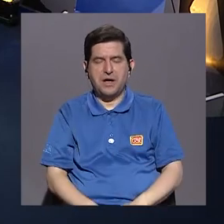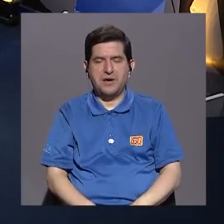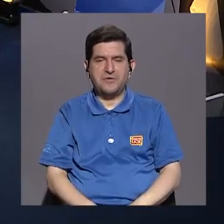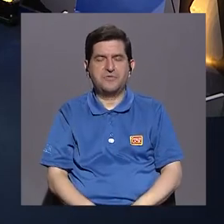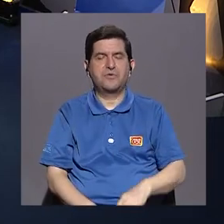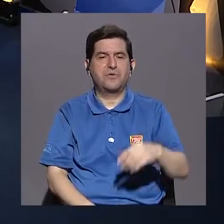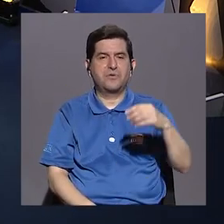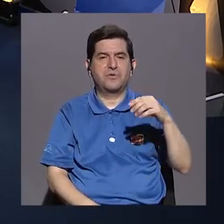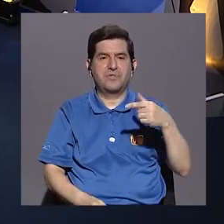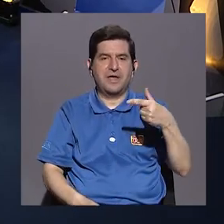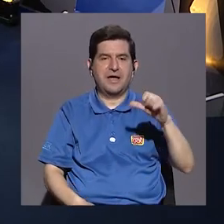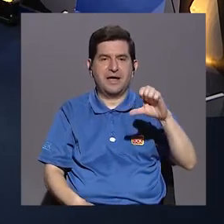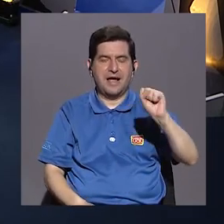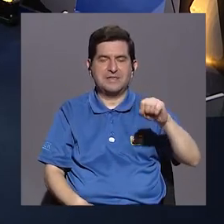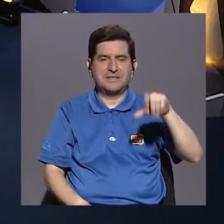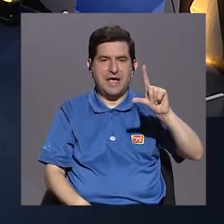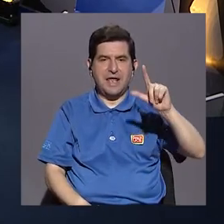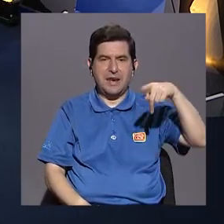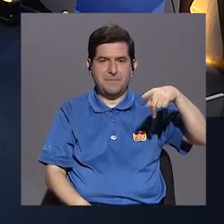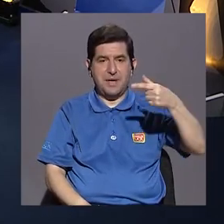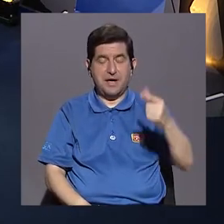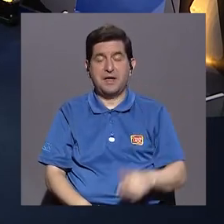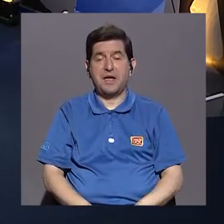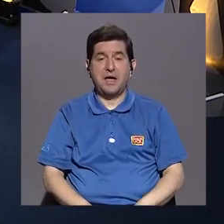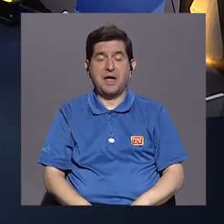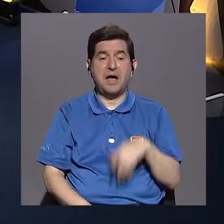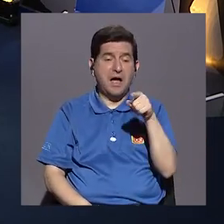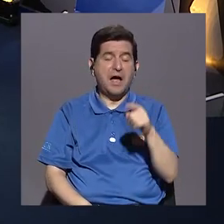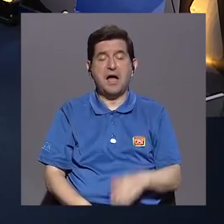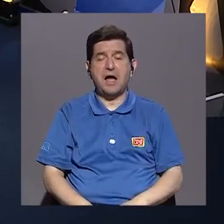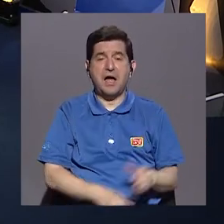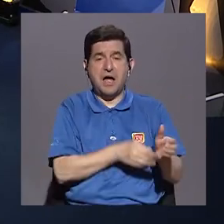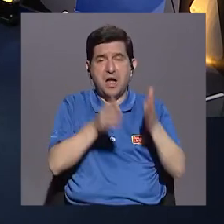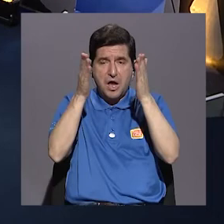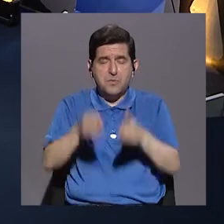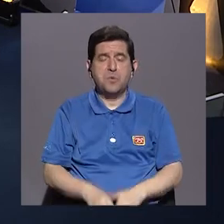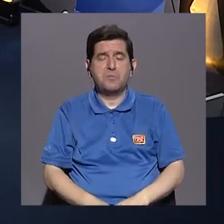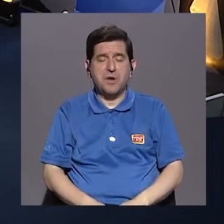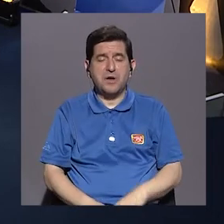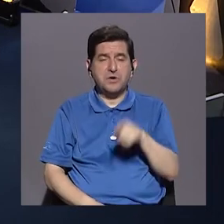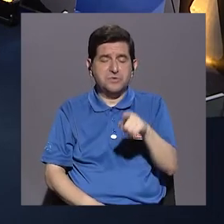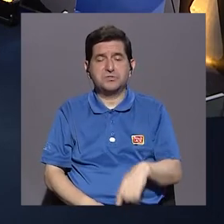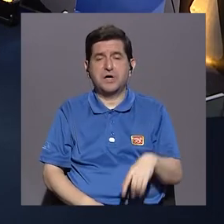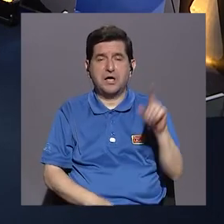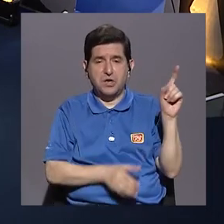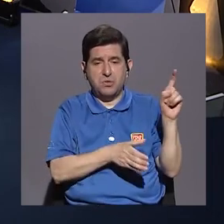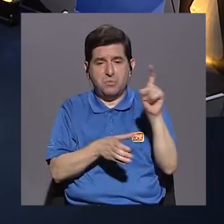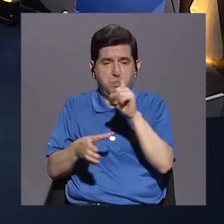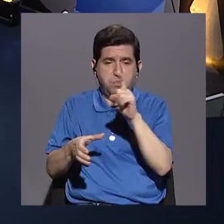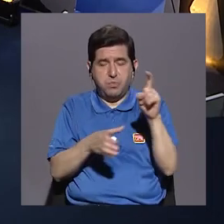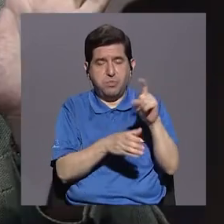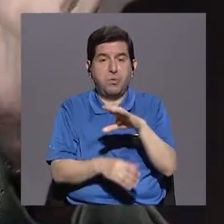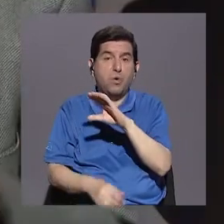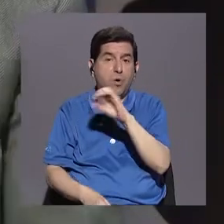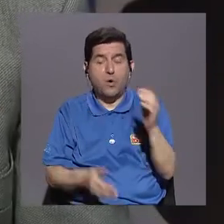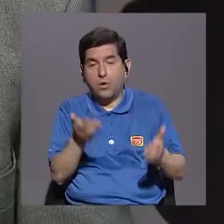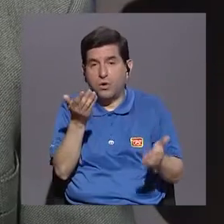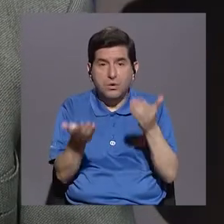pues ahí si llegan los bomberos a tiempo lo que sea el de extintor ahí o